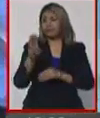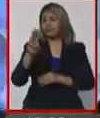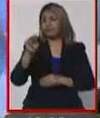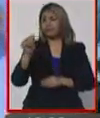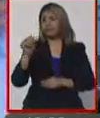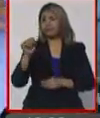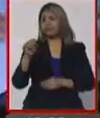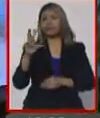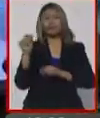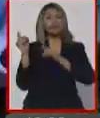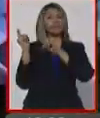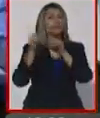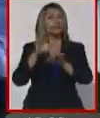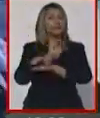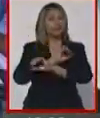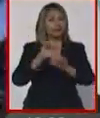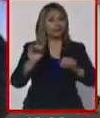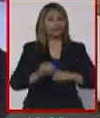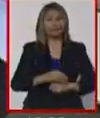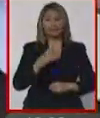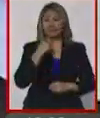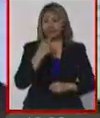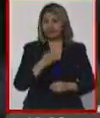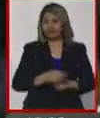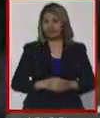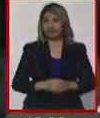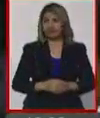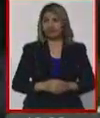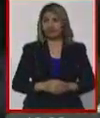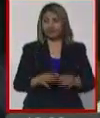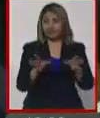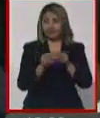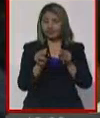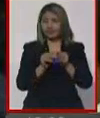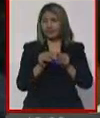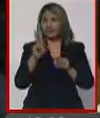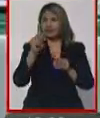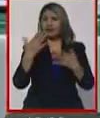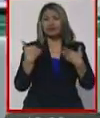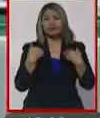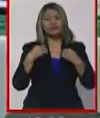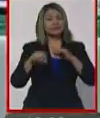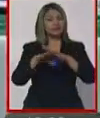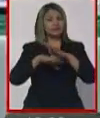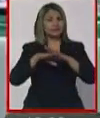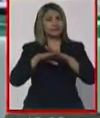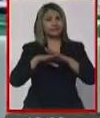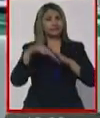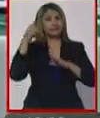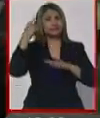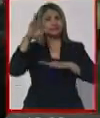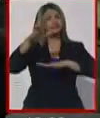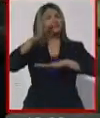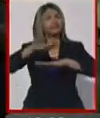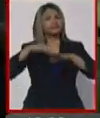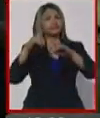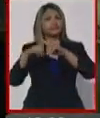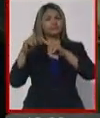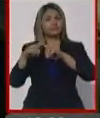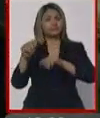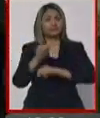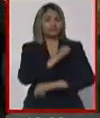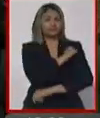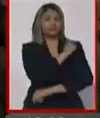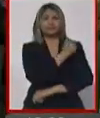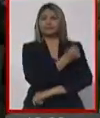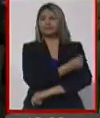MAS, quienes no asistieron a esta audiencia pública, consideraron de que esta audiencia no tiene ningún fundamento para convocar a diferentes